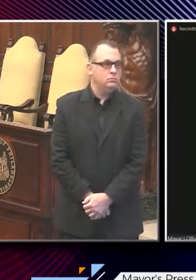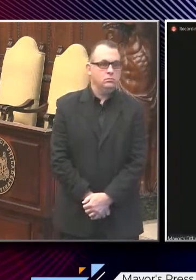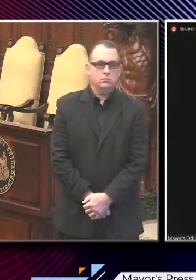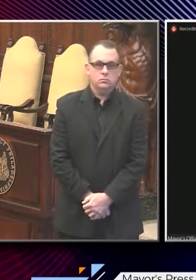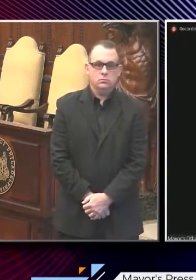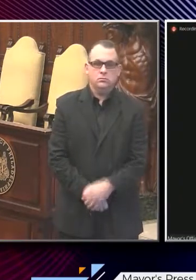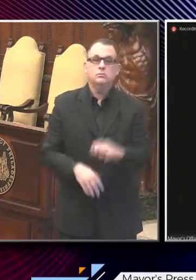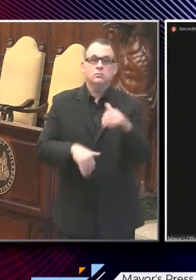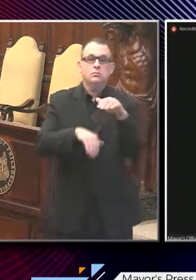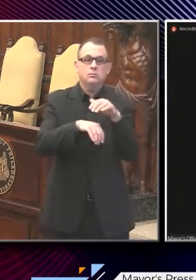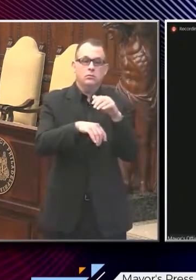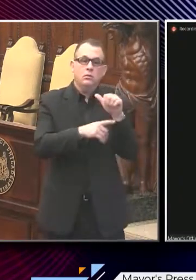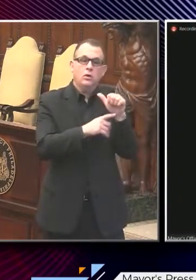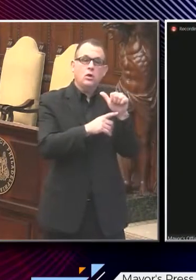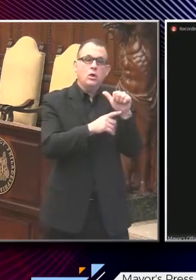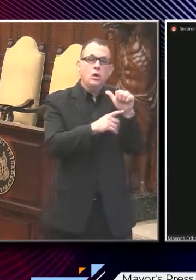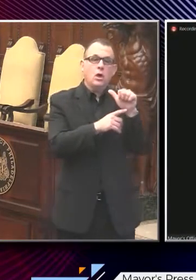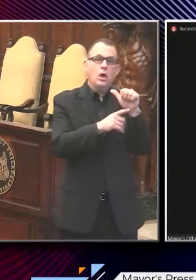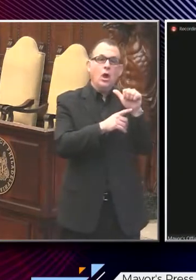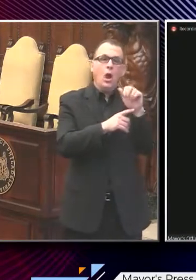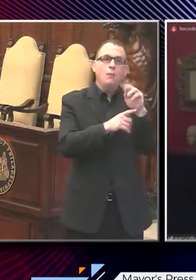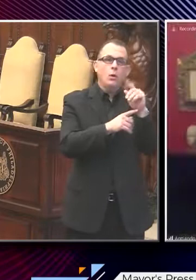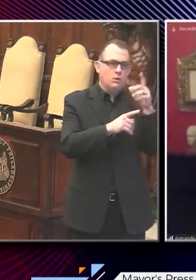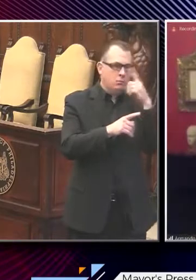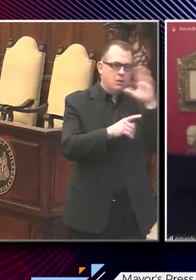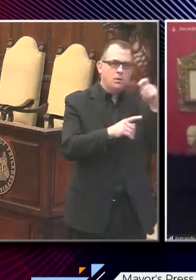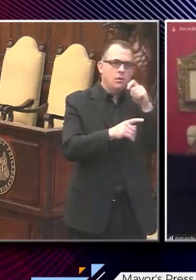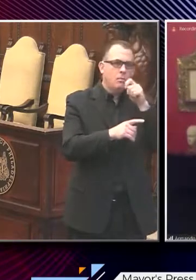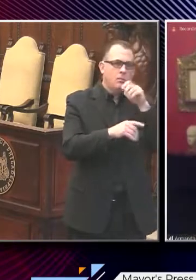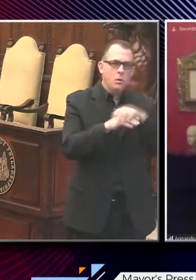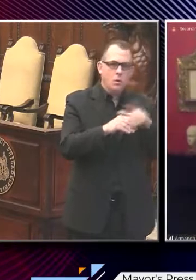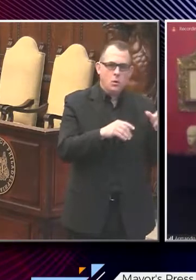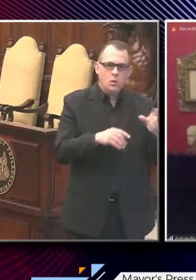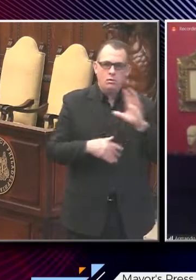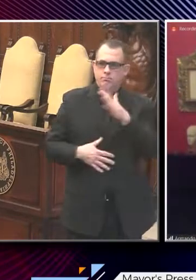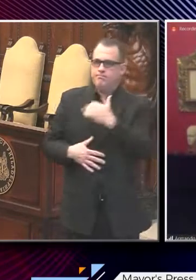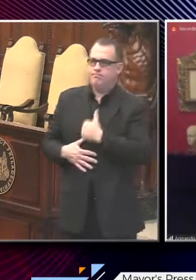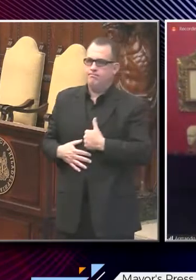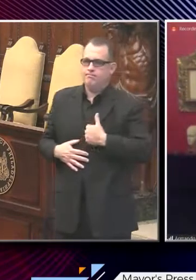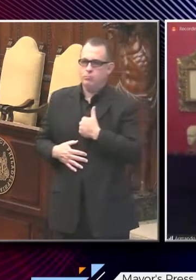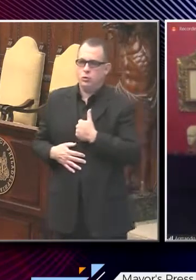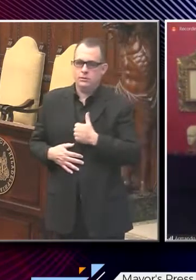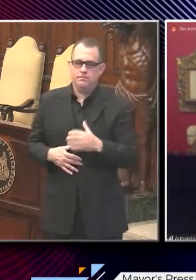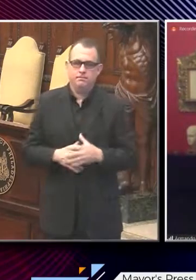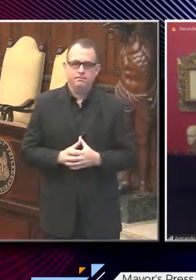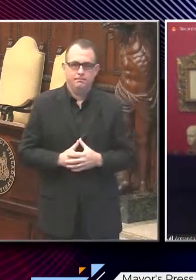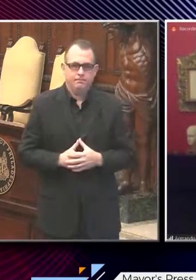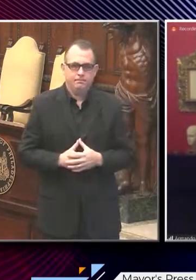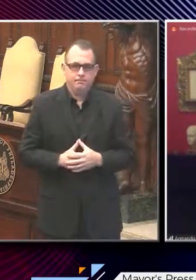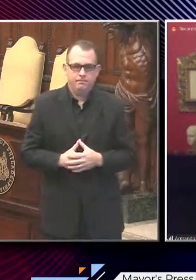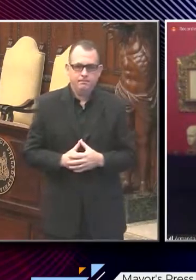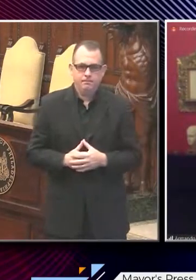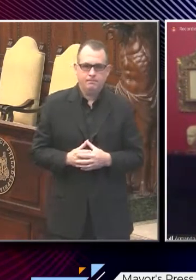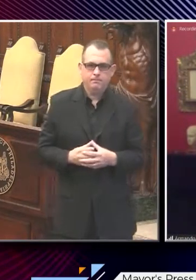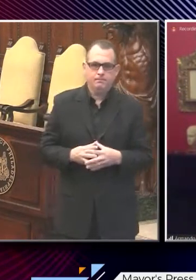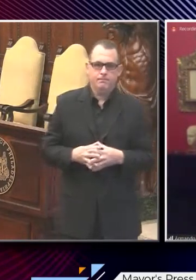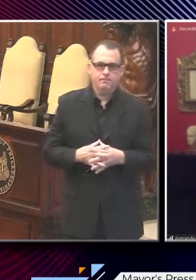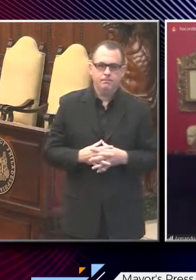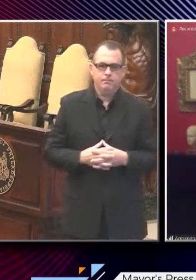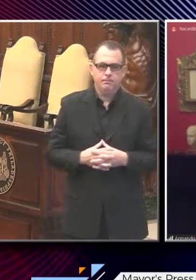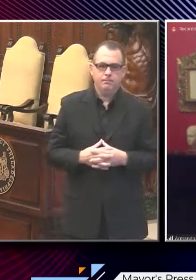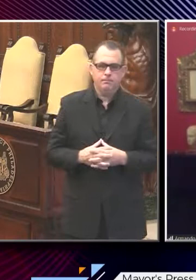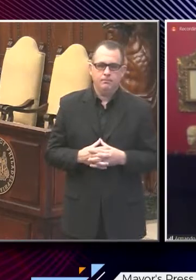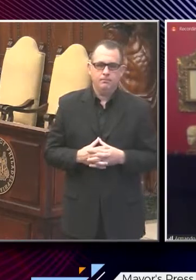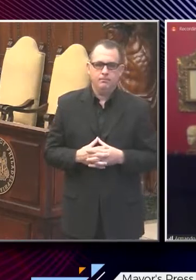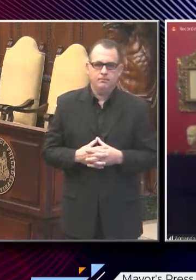Armando, you need to unmute. Is it real? I apologize. I'm We're moving on to the